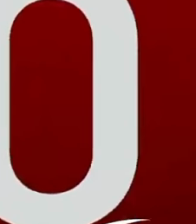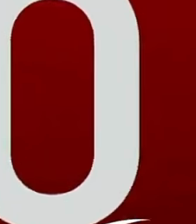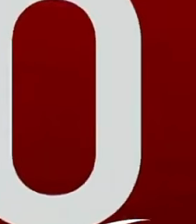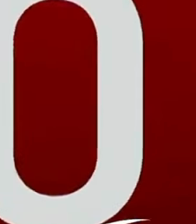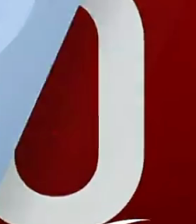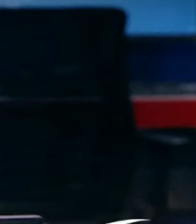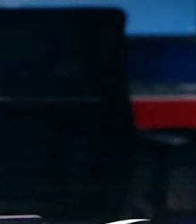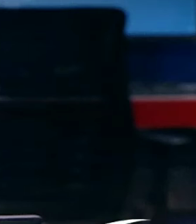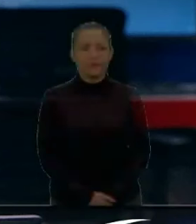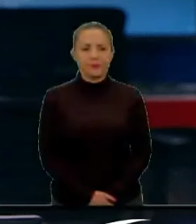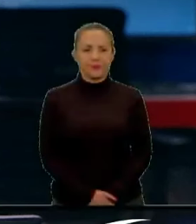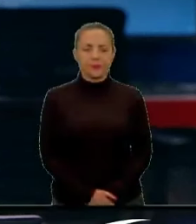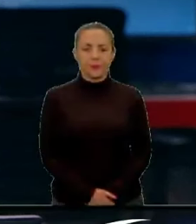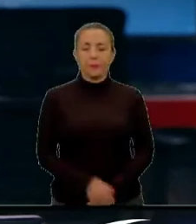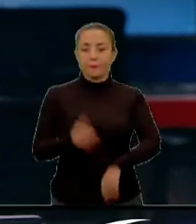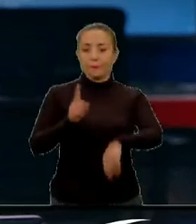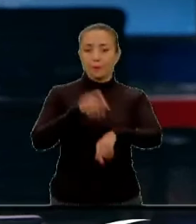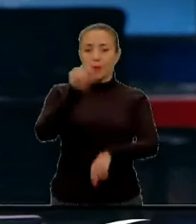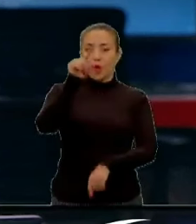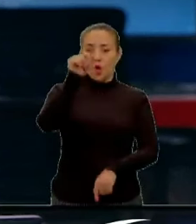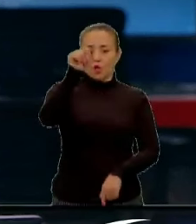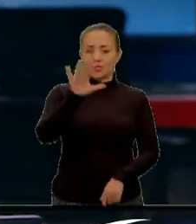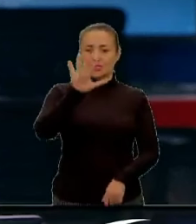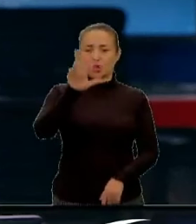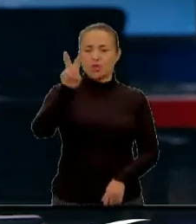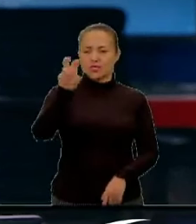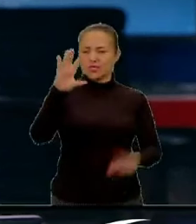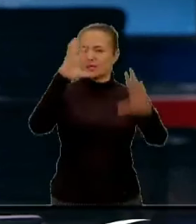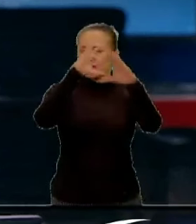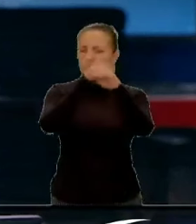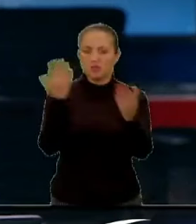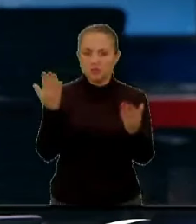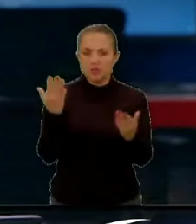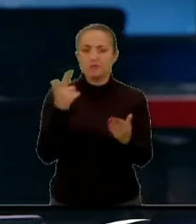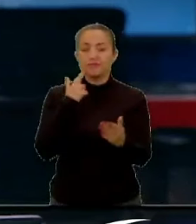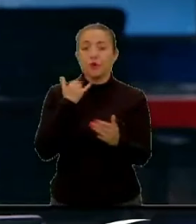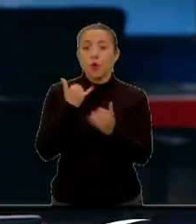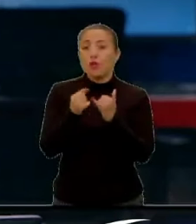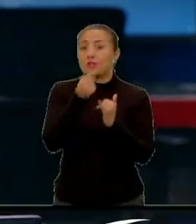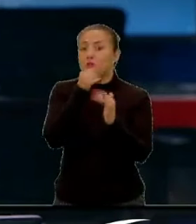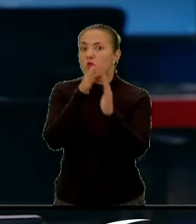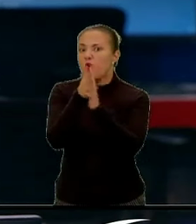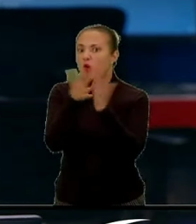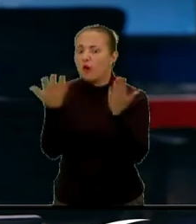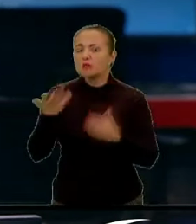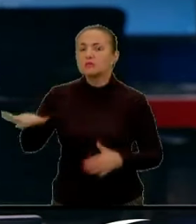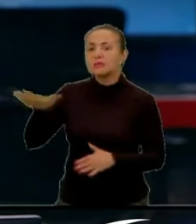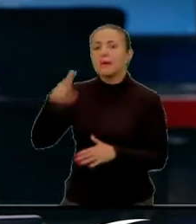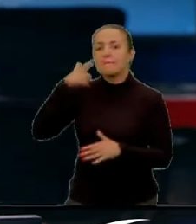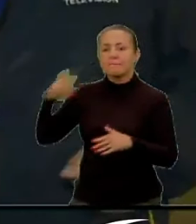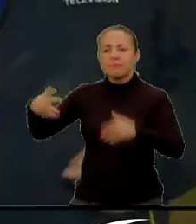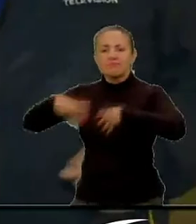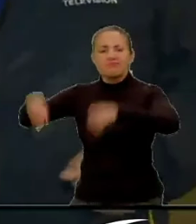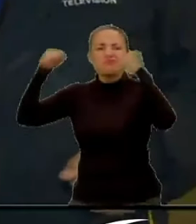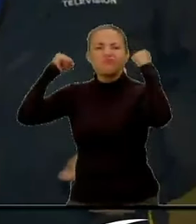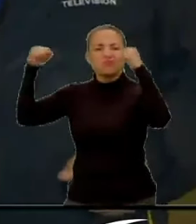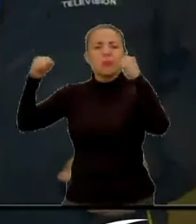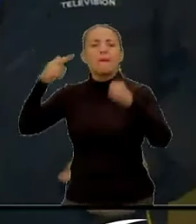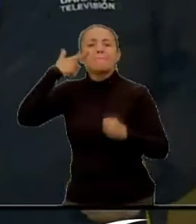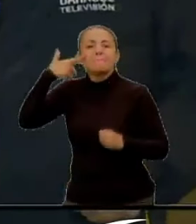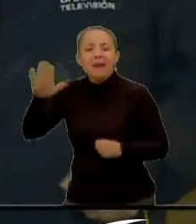Noticias Caracol. A las 11 de la noche, 57 minutos, lo último es una protesta por presunto abuso sexual en el municipio de Soacha.